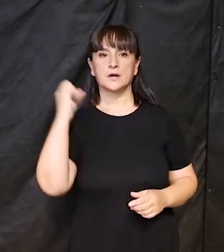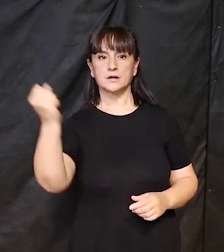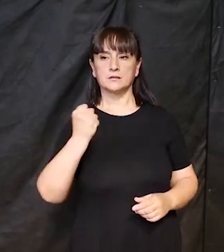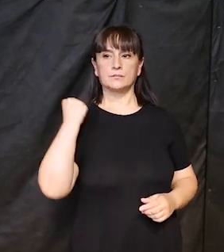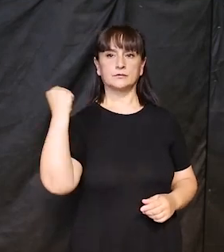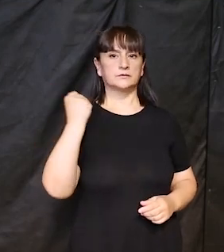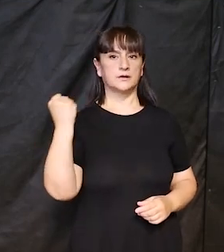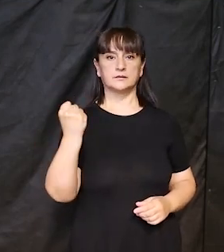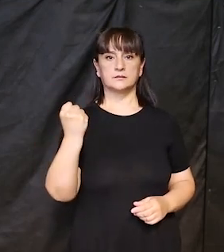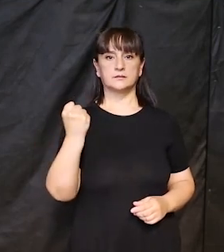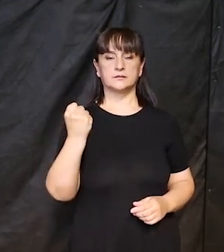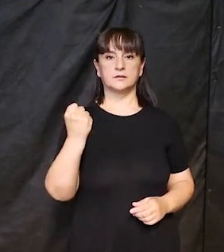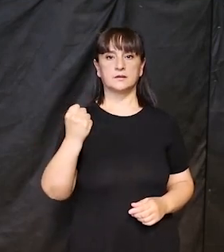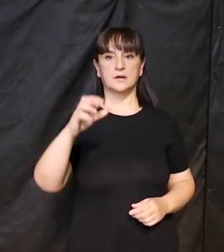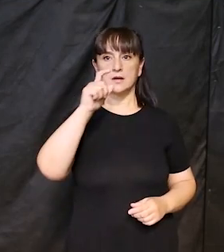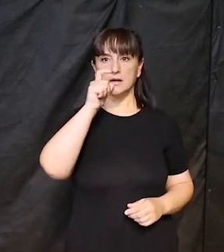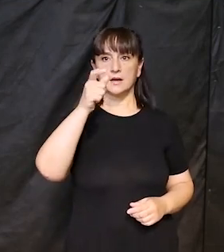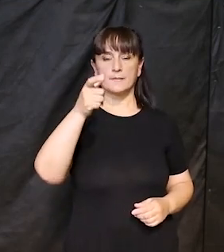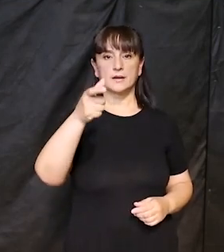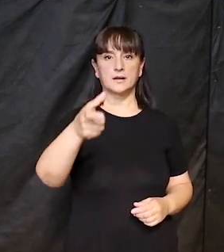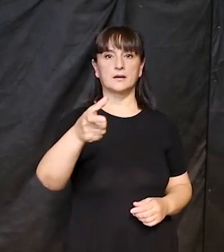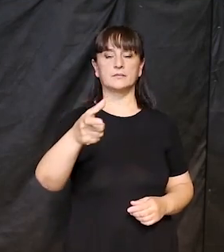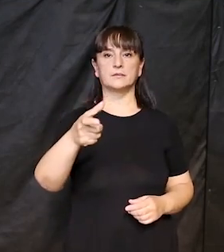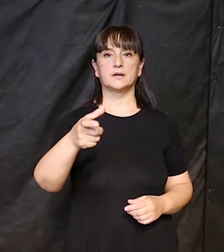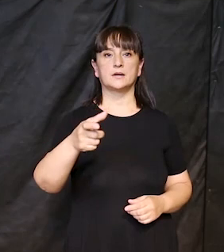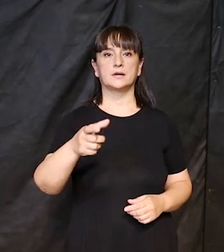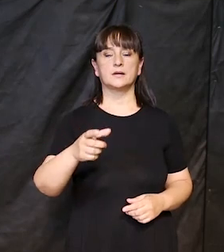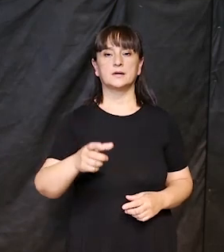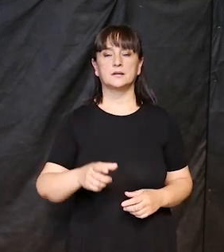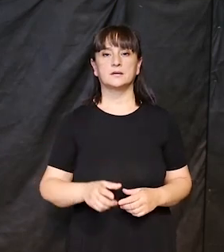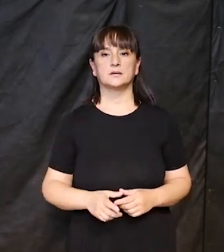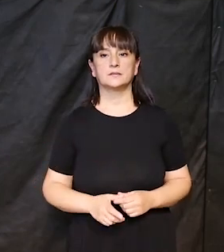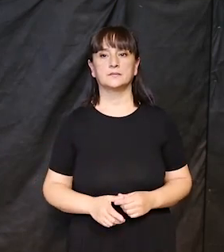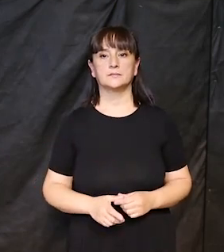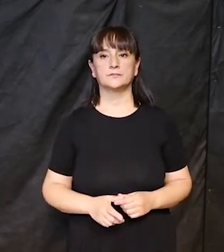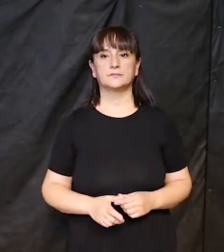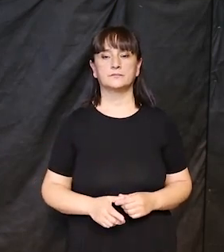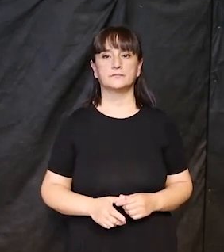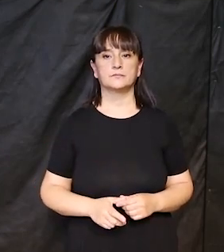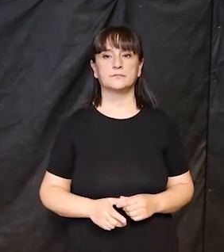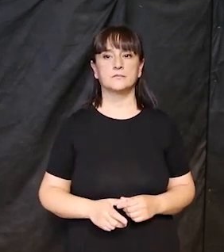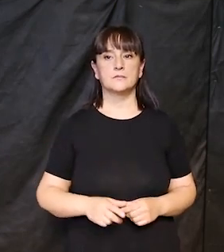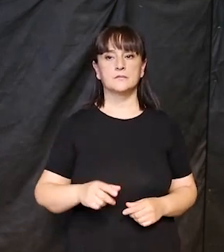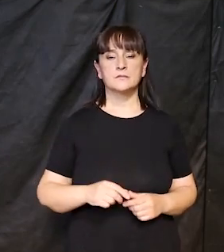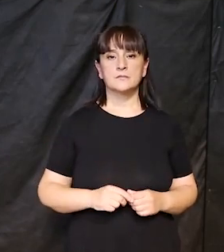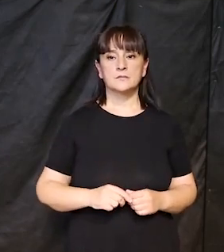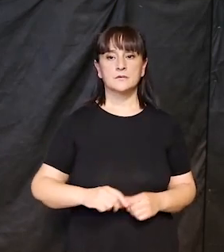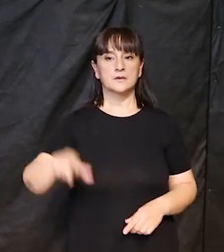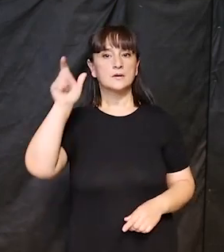es importante la palabra cuando miramos y nos damos cuenta que medio no se dio cuenta